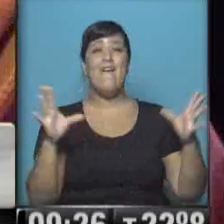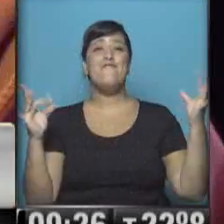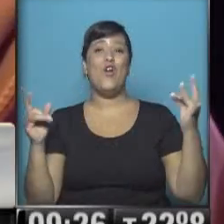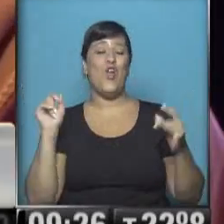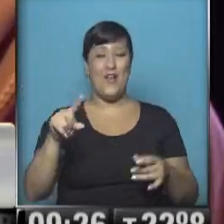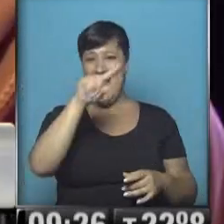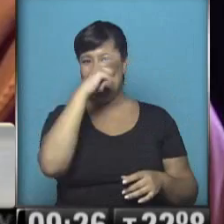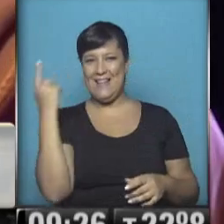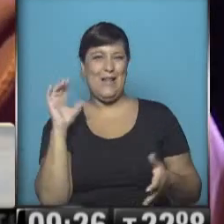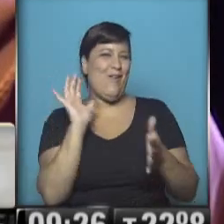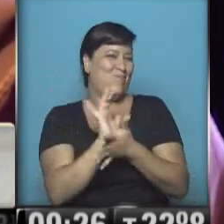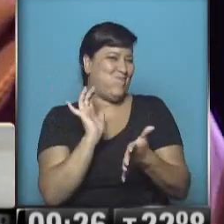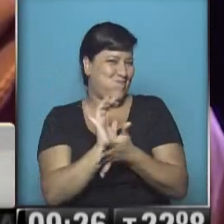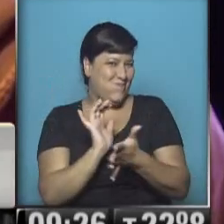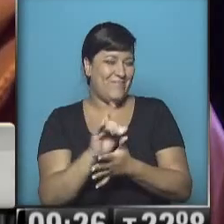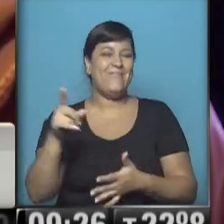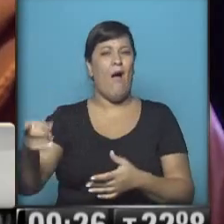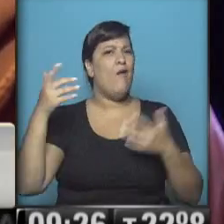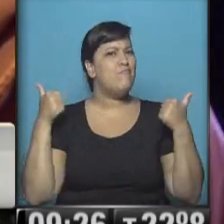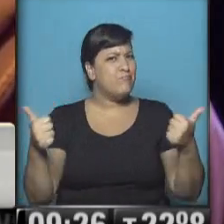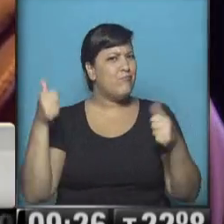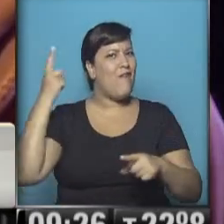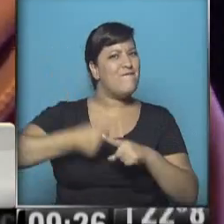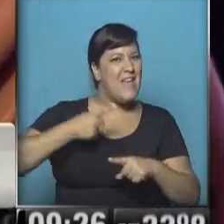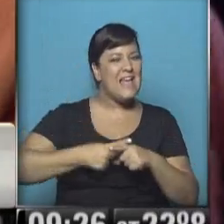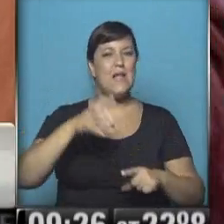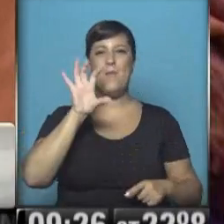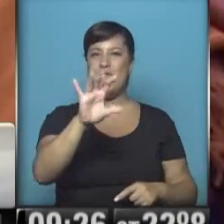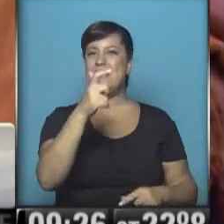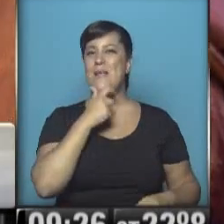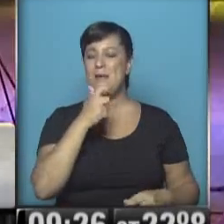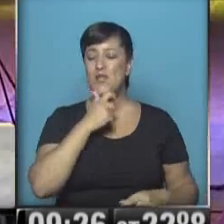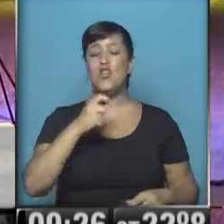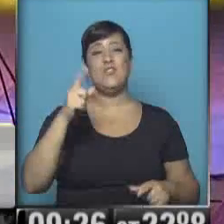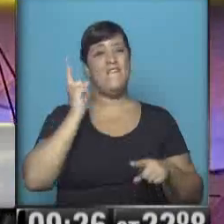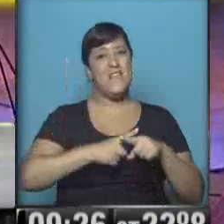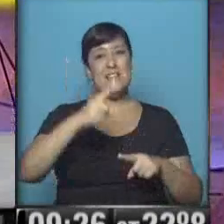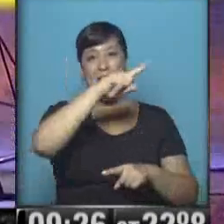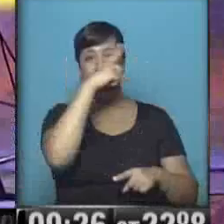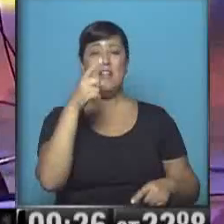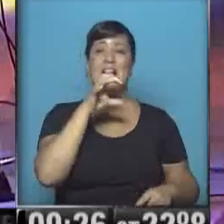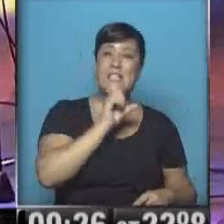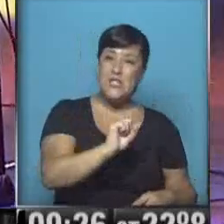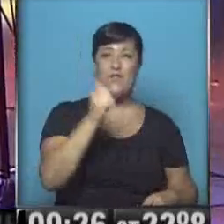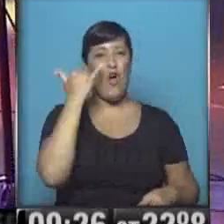argentino. Gran fiesta entonces en Malargüe, provincia de Mendoza, con la Fiesta Nacional del Chivo y del Cordero.